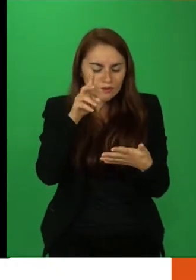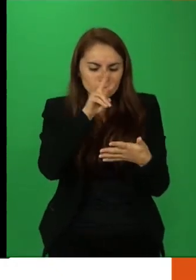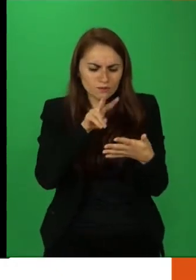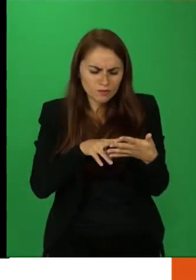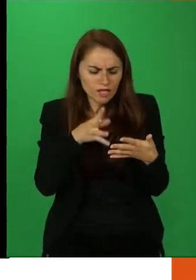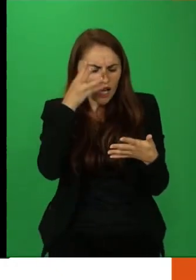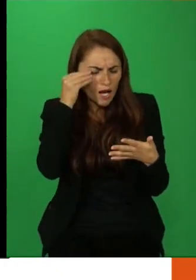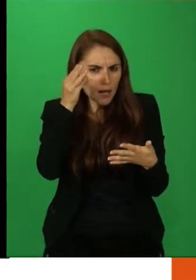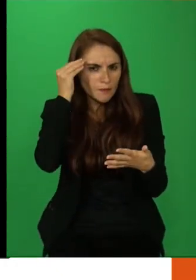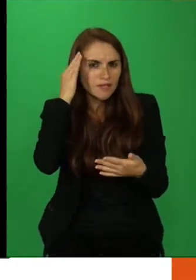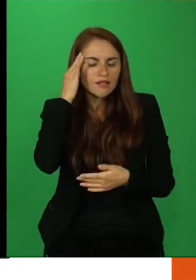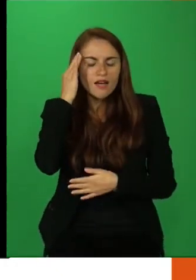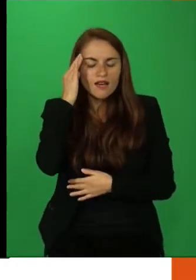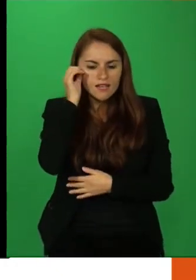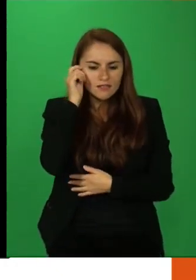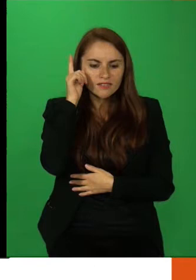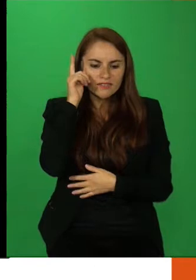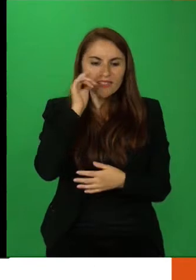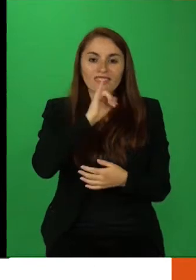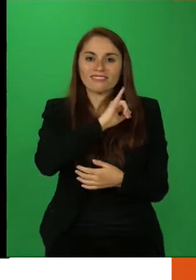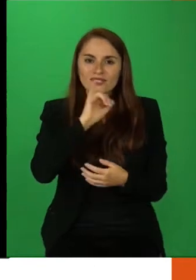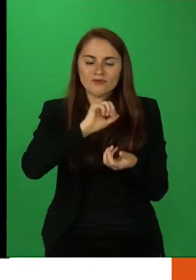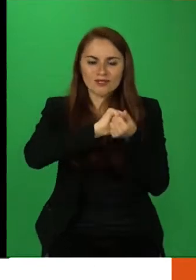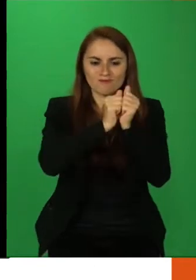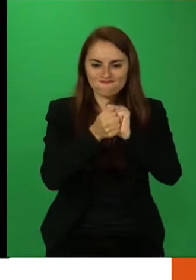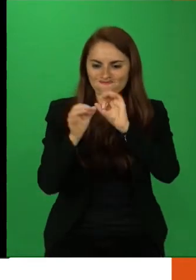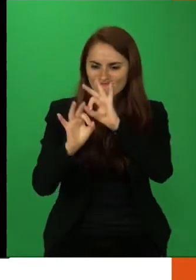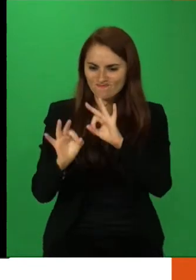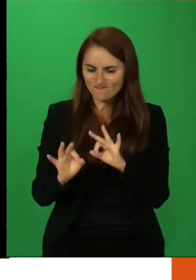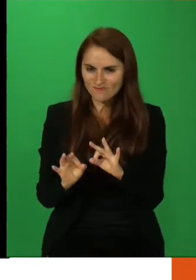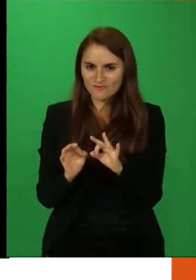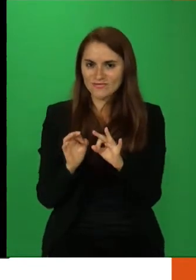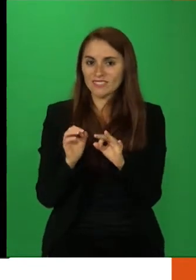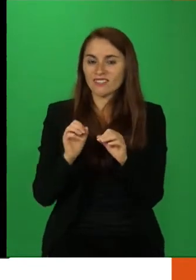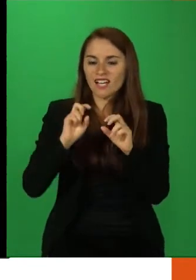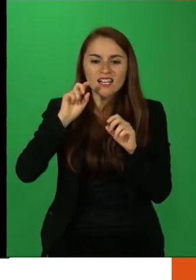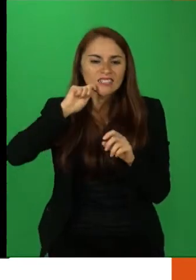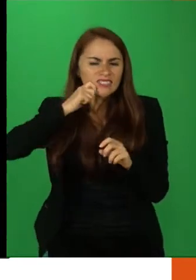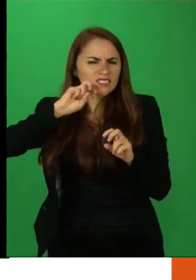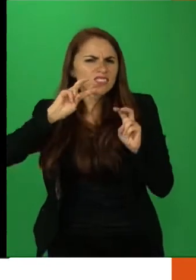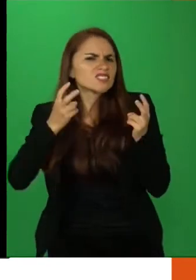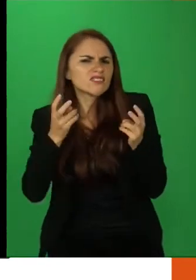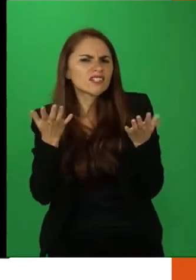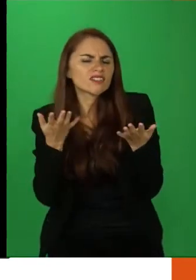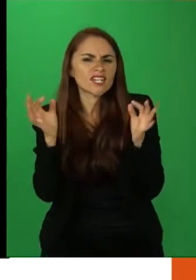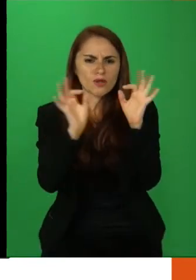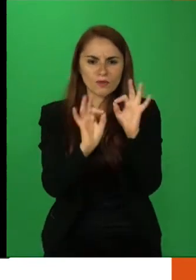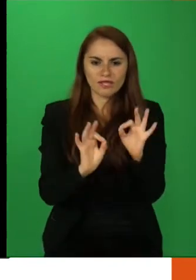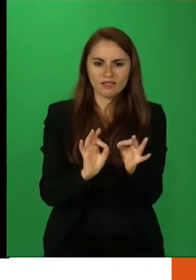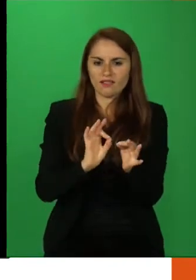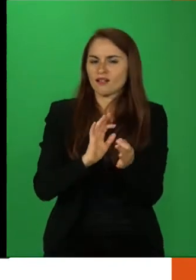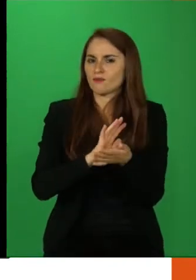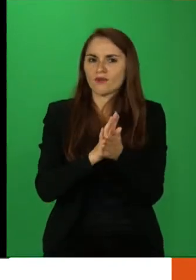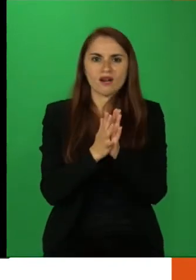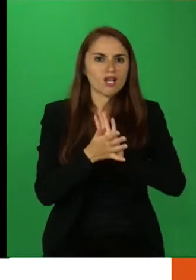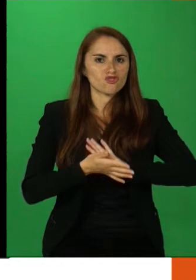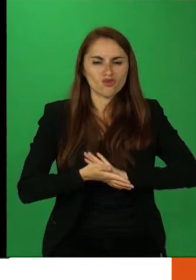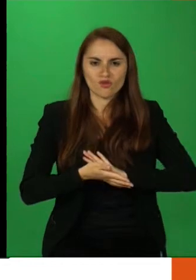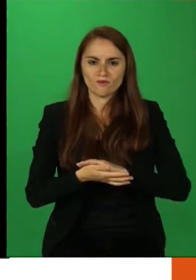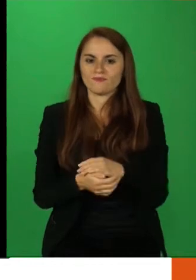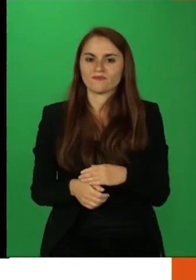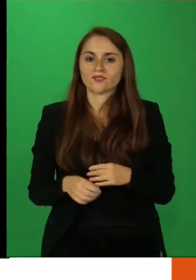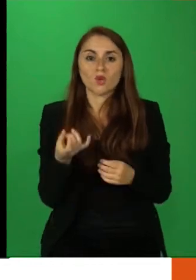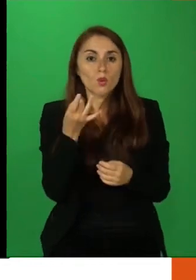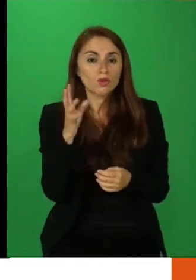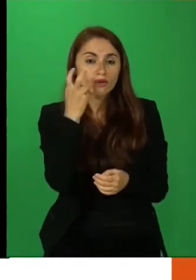automatizas, vas a interpretar correctamente durante toda tu vida. Y no solo va a ser útil para el lenguaje, sino que también para todo